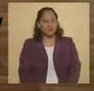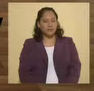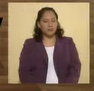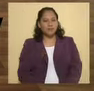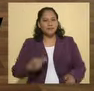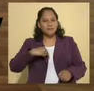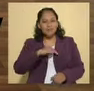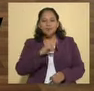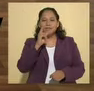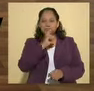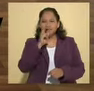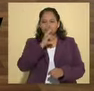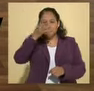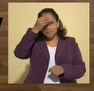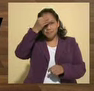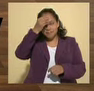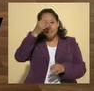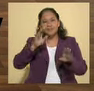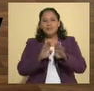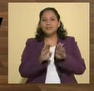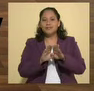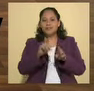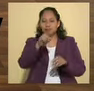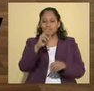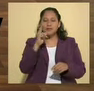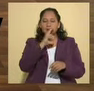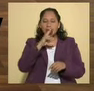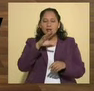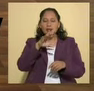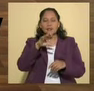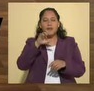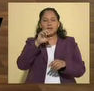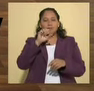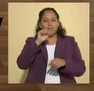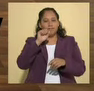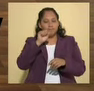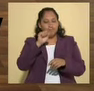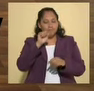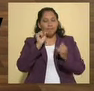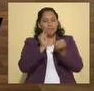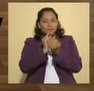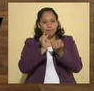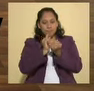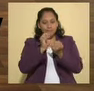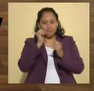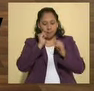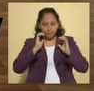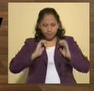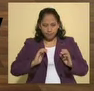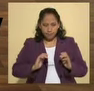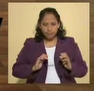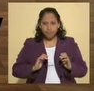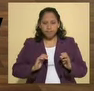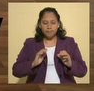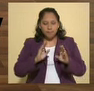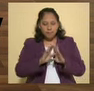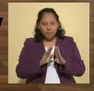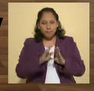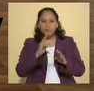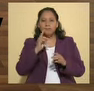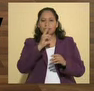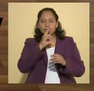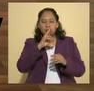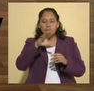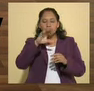es aprendiendo a respirar, hacia dónde llevar el oxígeno y sobre todo hacer la conciencia corporal y la conciencia del aire que